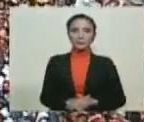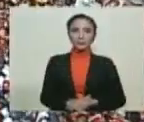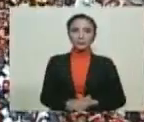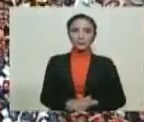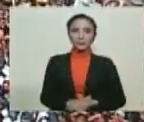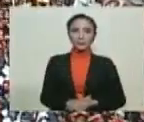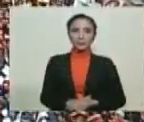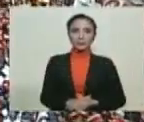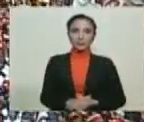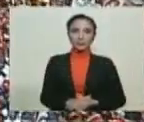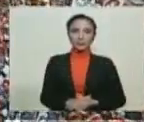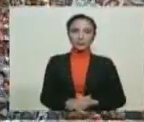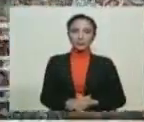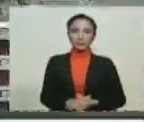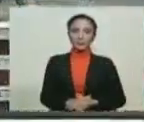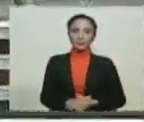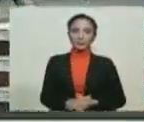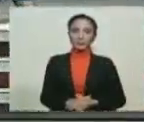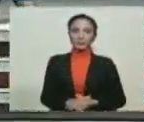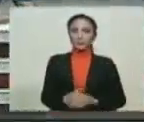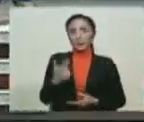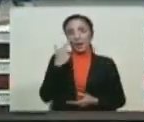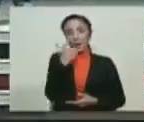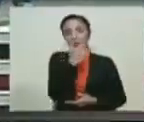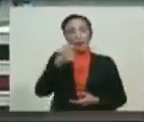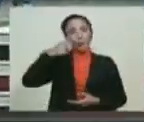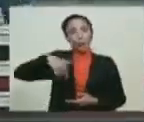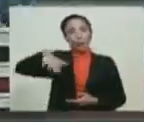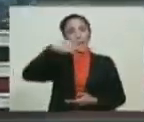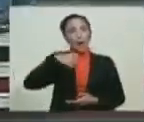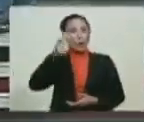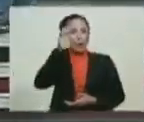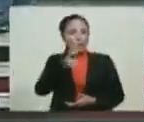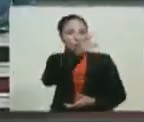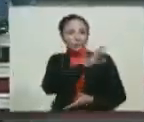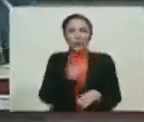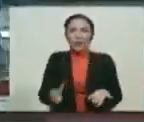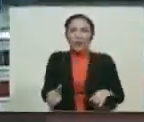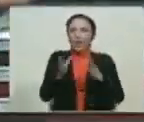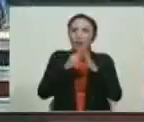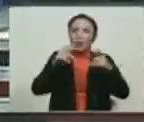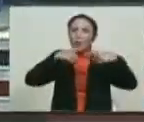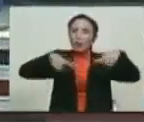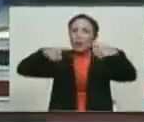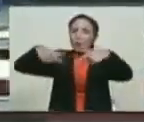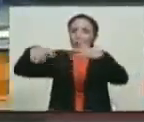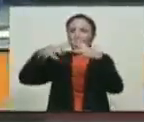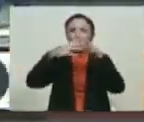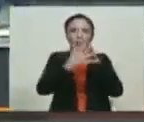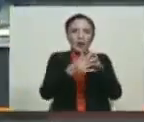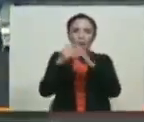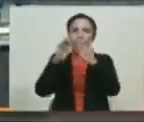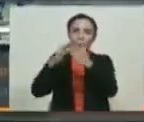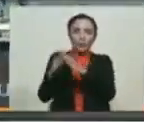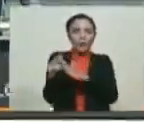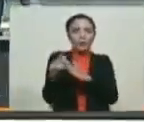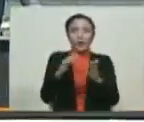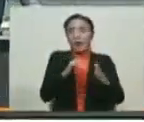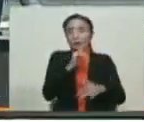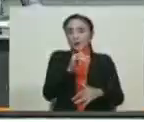escucha en todos los campos en todas las ciudades en todos los barrios del país